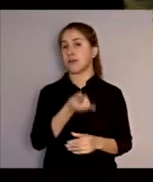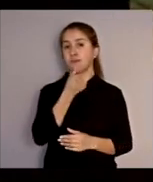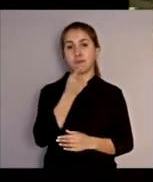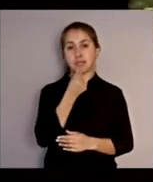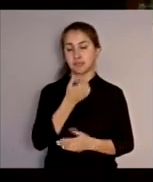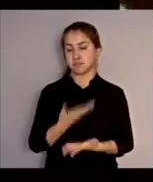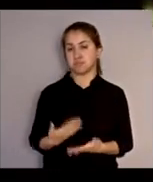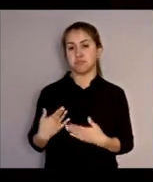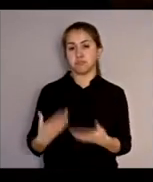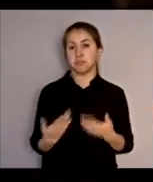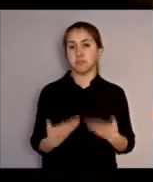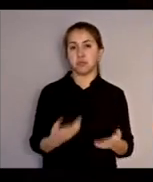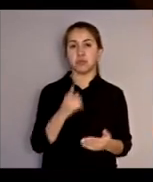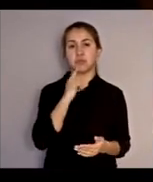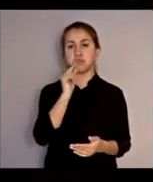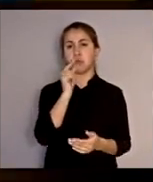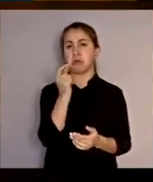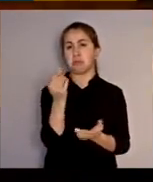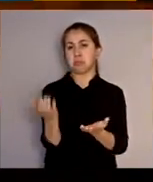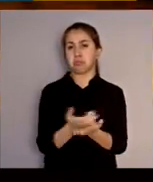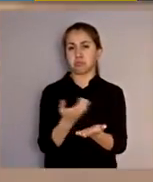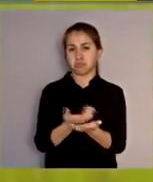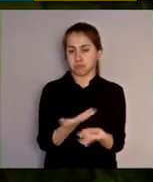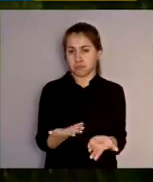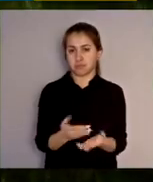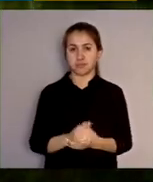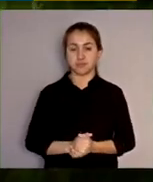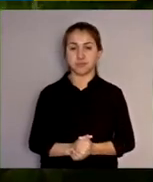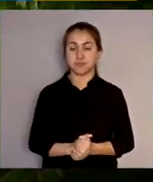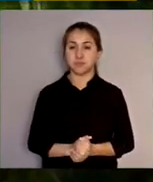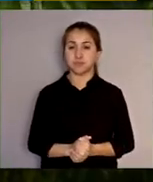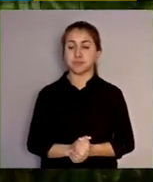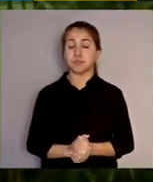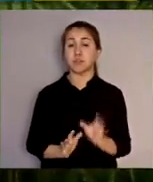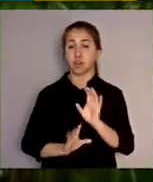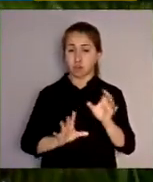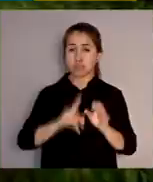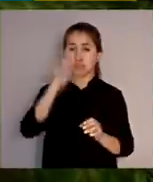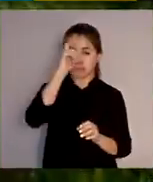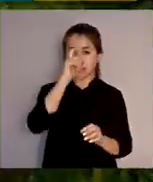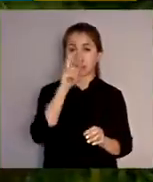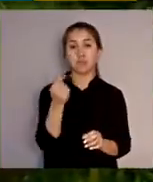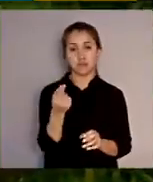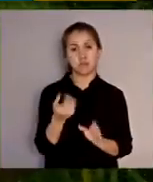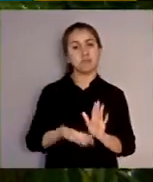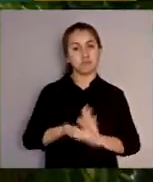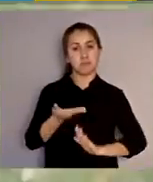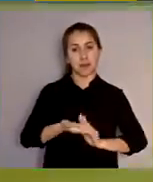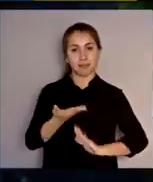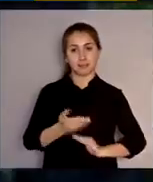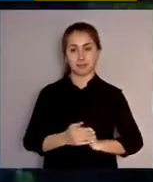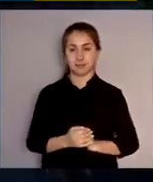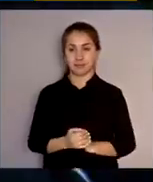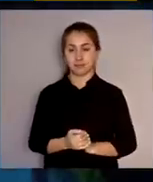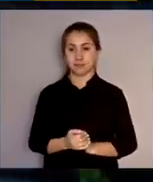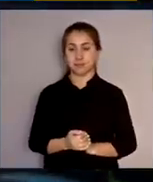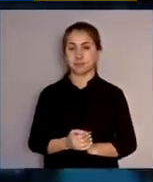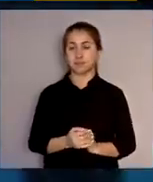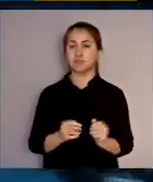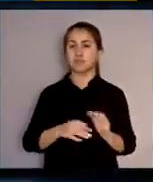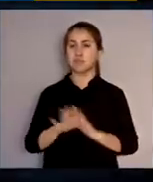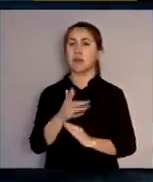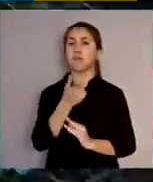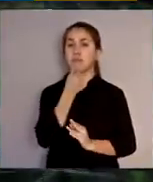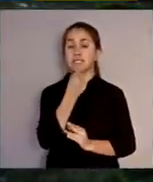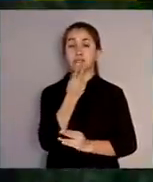fáciles tienen poco ingreso, poco utilidad. Las cosas difíciles que tienen riesgo tienen mejores márgenes. Pero es mucho